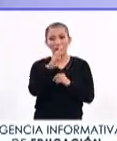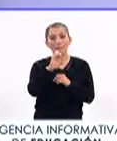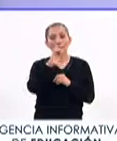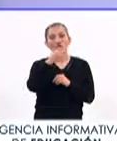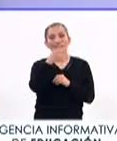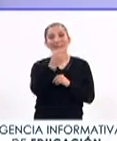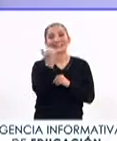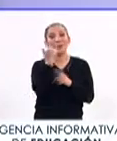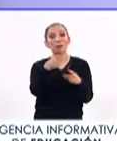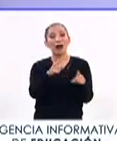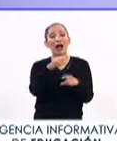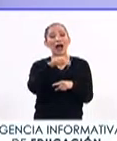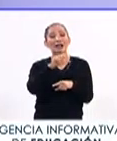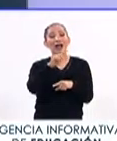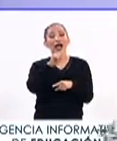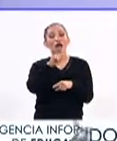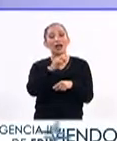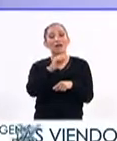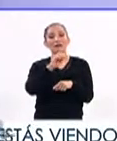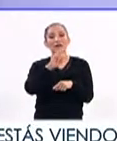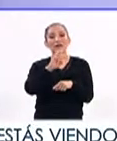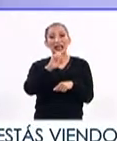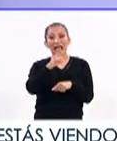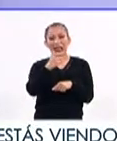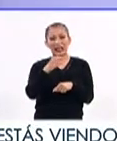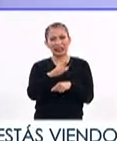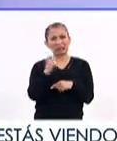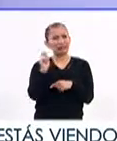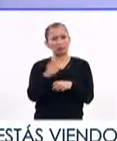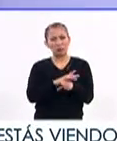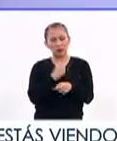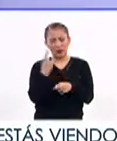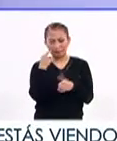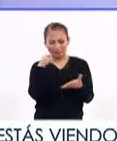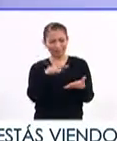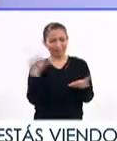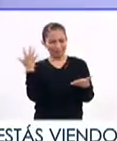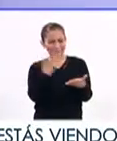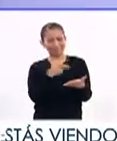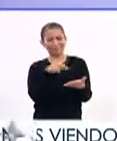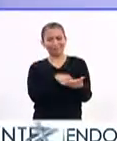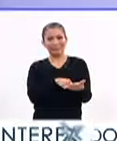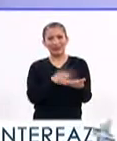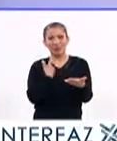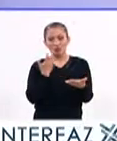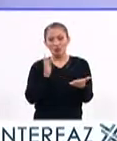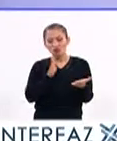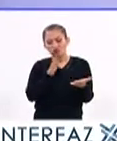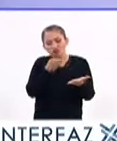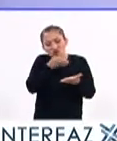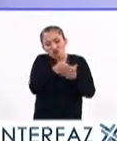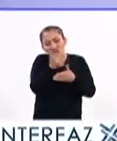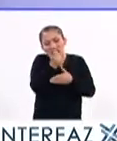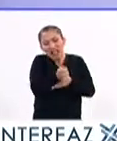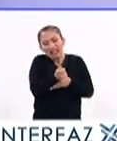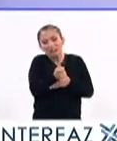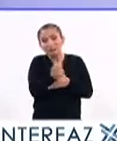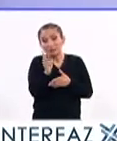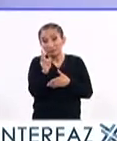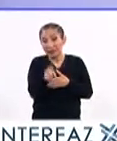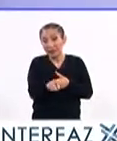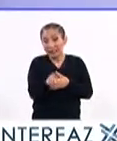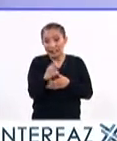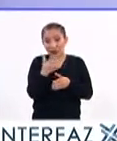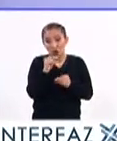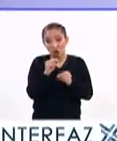Borges y la música, de Ana Lucía Frega. Y me sorprendió porque es, digamos, un acercamiento que realmente